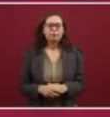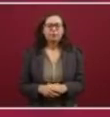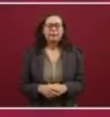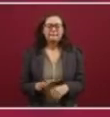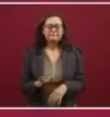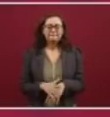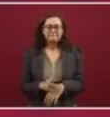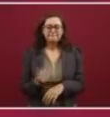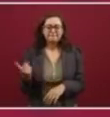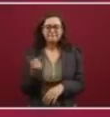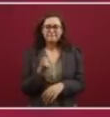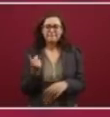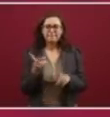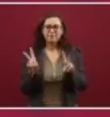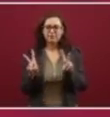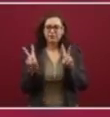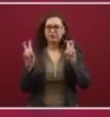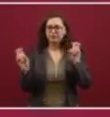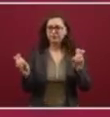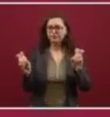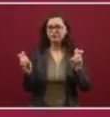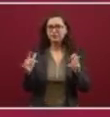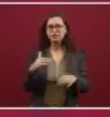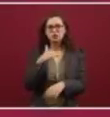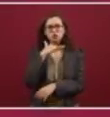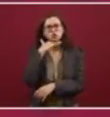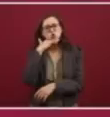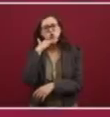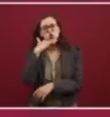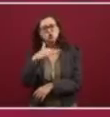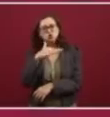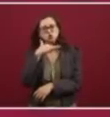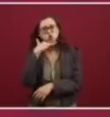siempre se llevaba a cabo